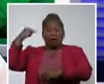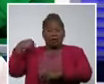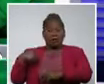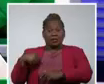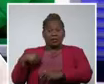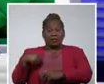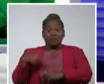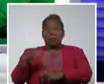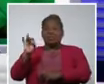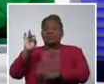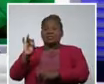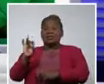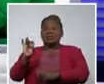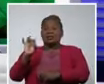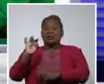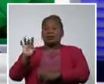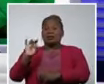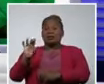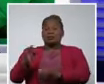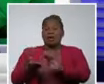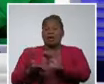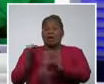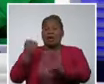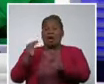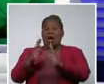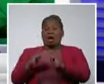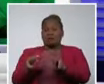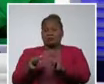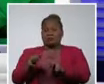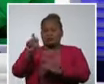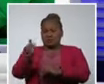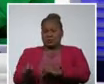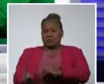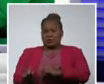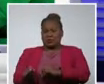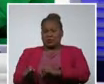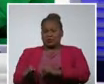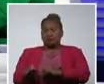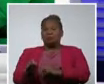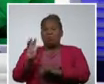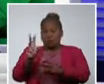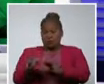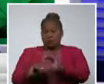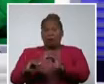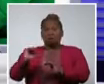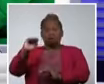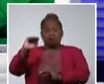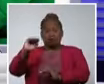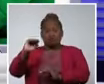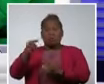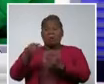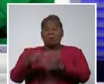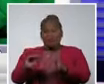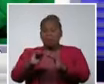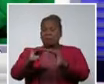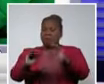715 altas en el día. Cifra que pudiéramos decir es elevada, pero que queda muy por debajo, 92 menos que